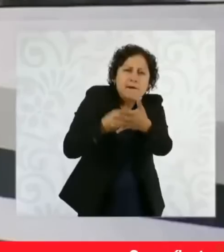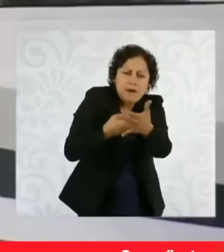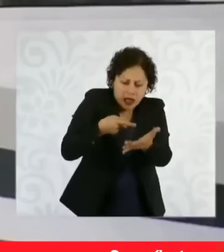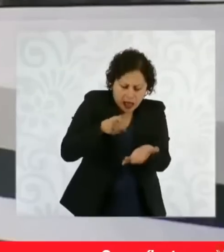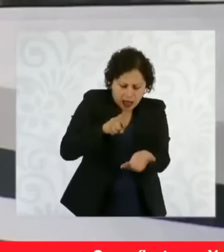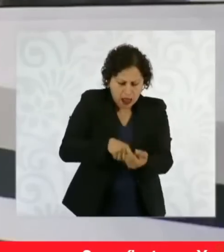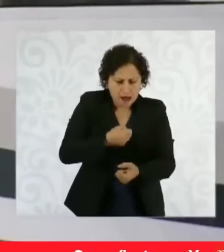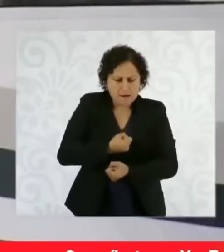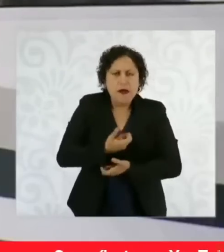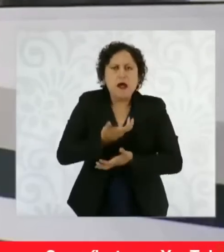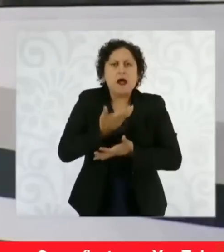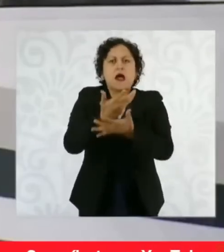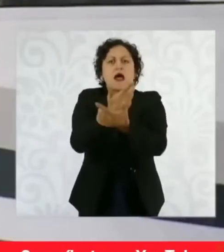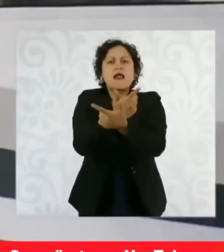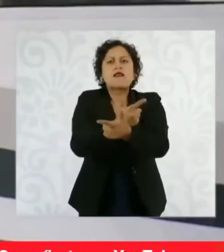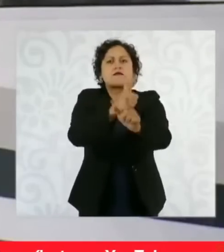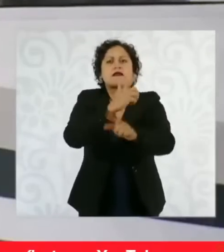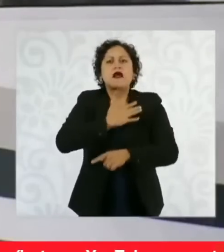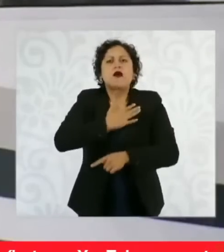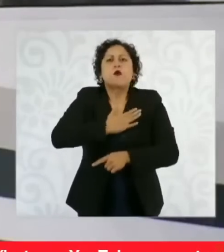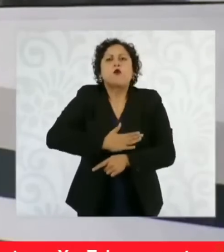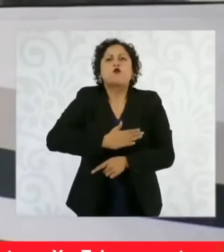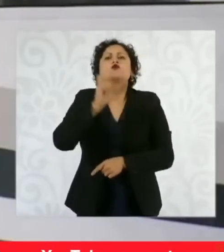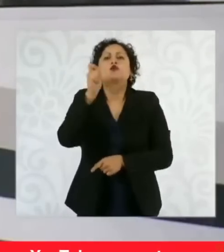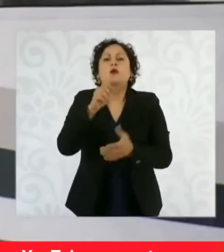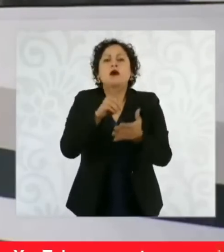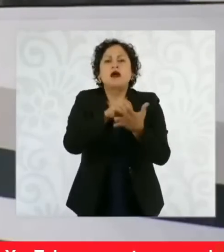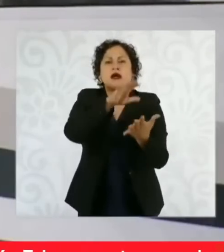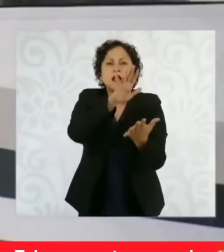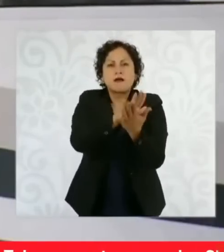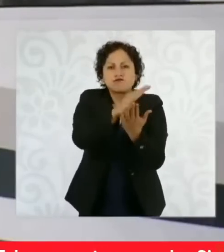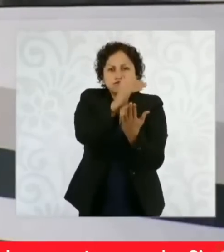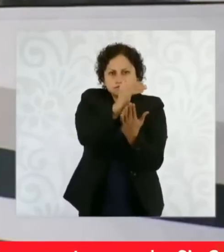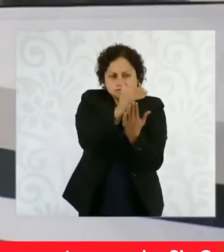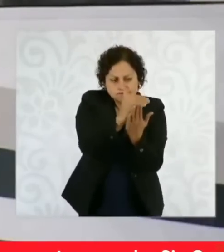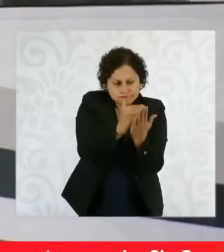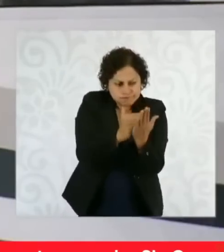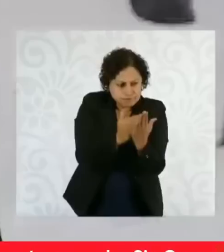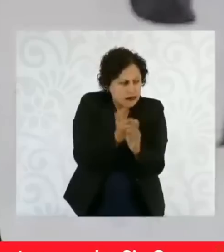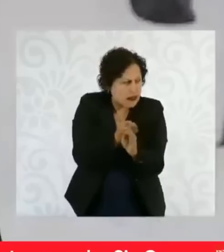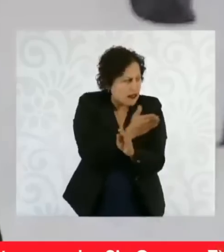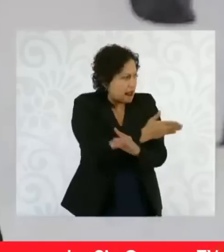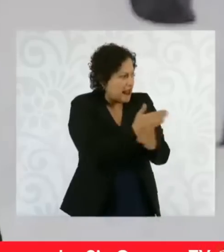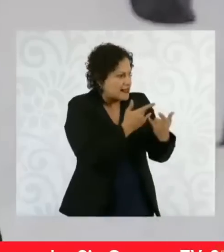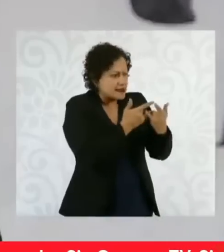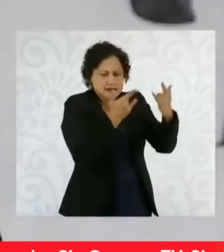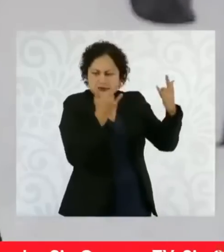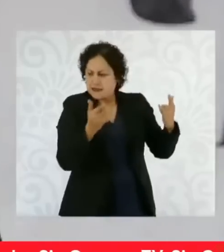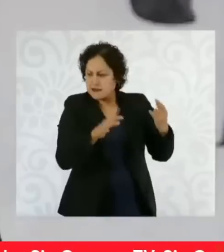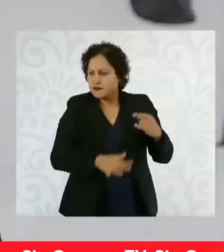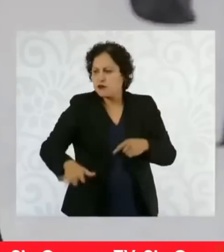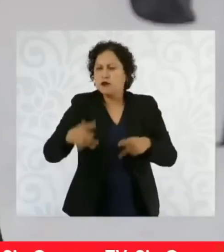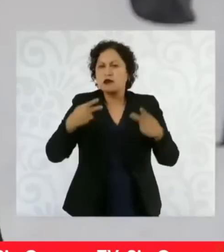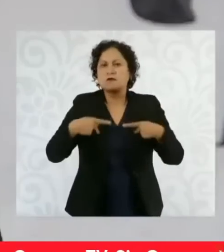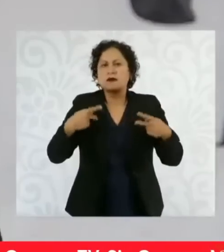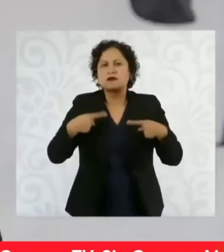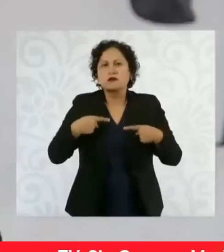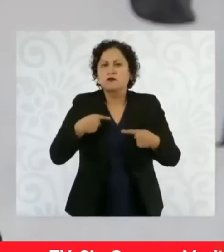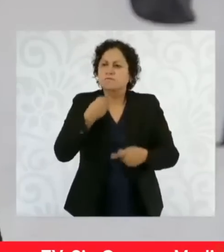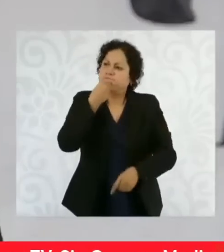y justicia, se ven precisados en determinados momentos históricos a realizar los